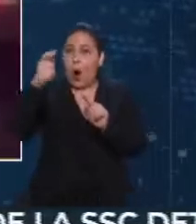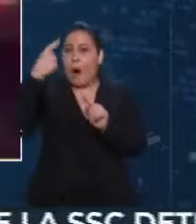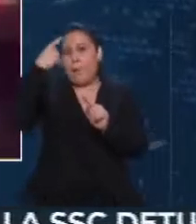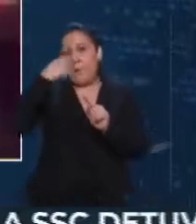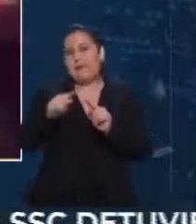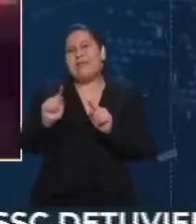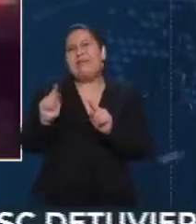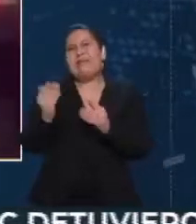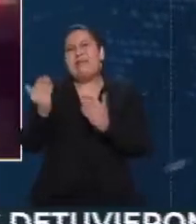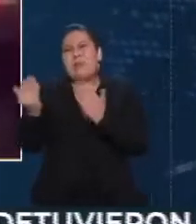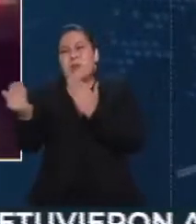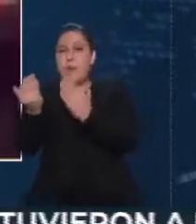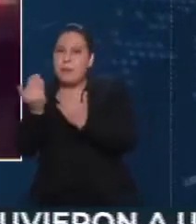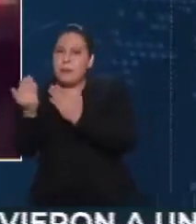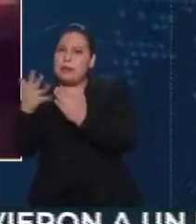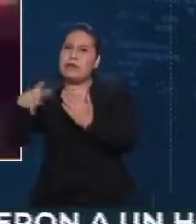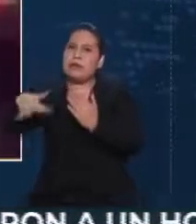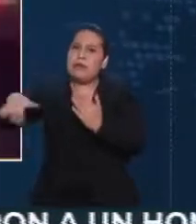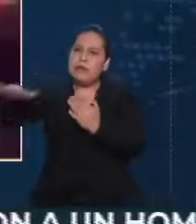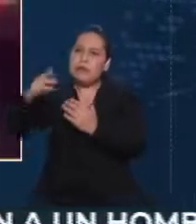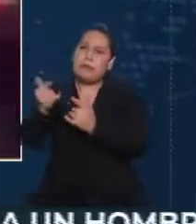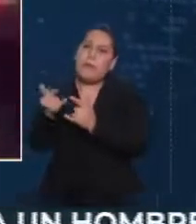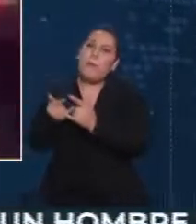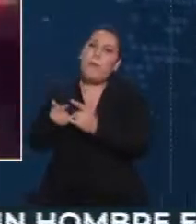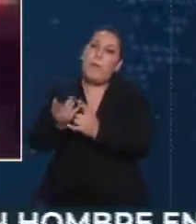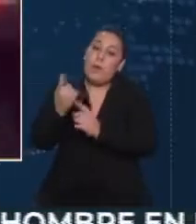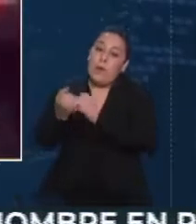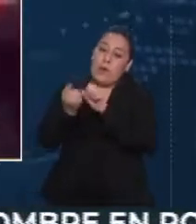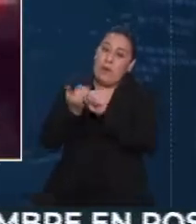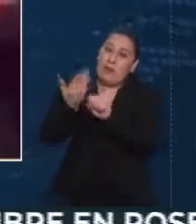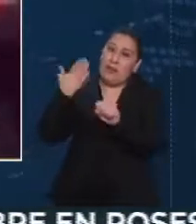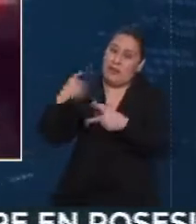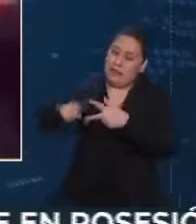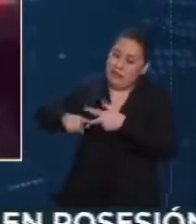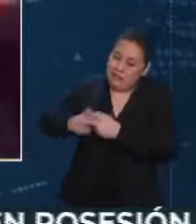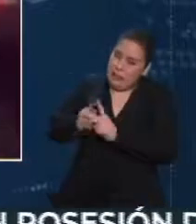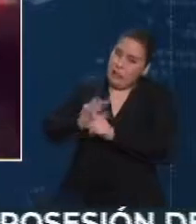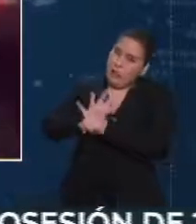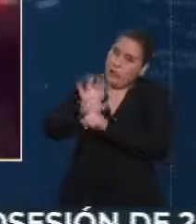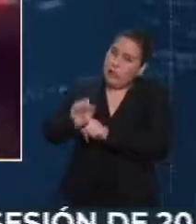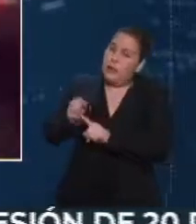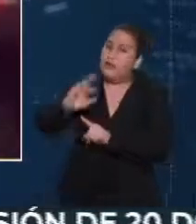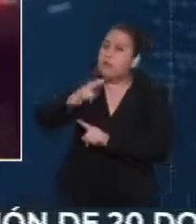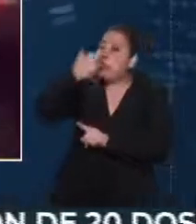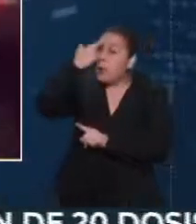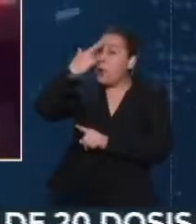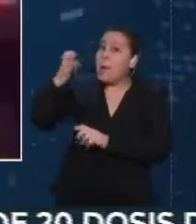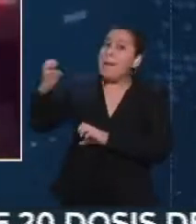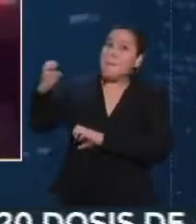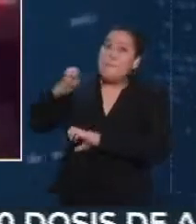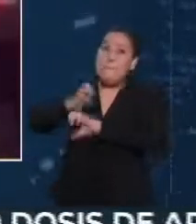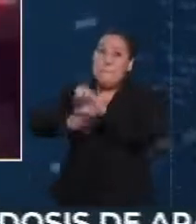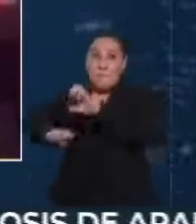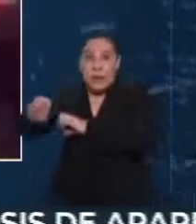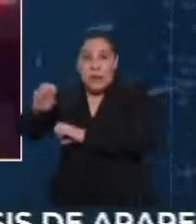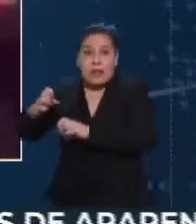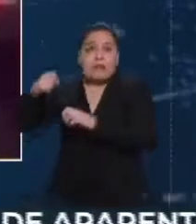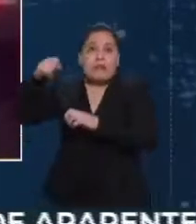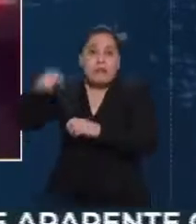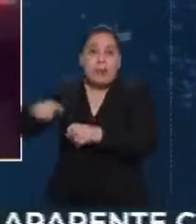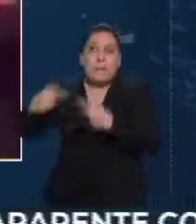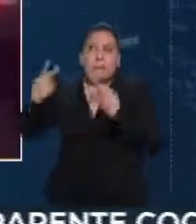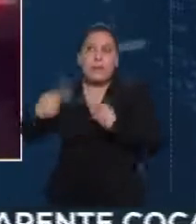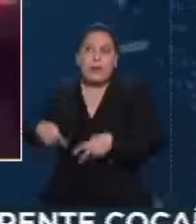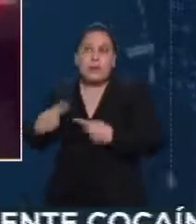época muy particular, literalmente, de la historia, en la cual las empresas y los productores te pagaban para que te llevaras el